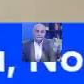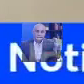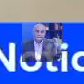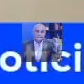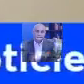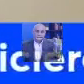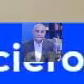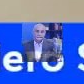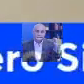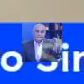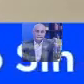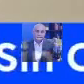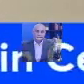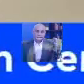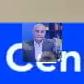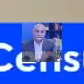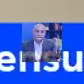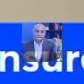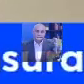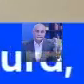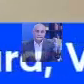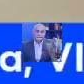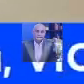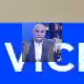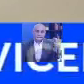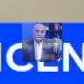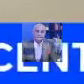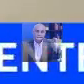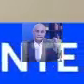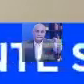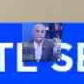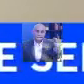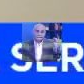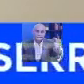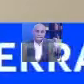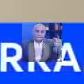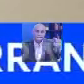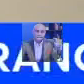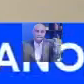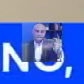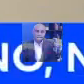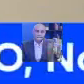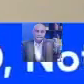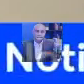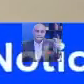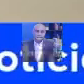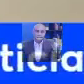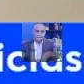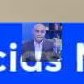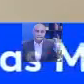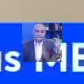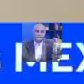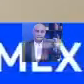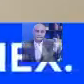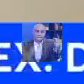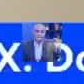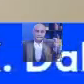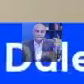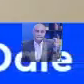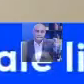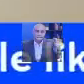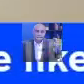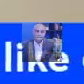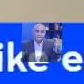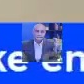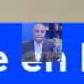gobiernos de las alcaldías al mantenimiento de este sistema que le presta servicio a sus equivalentes